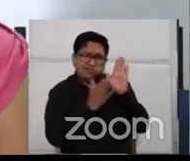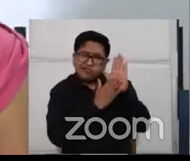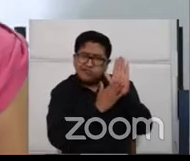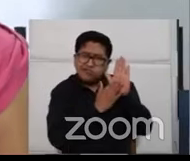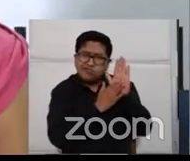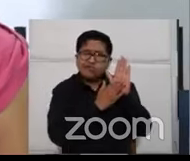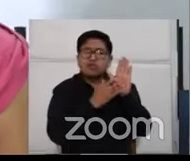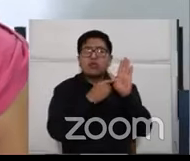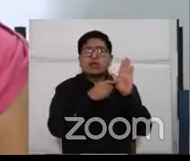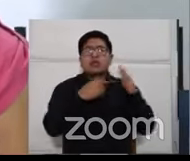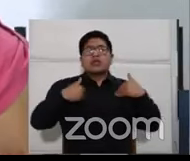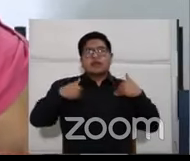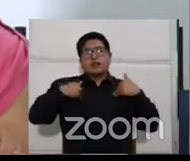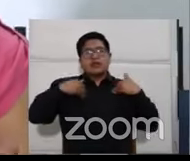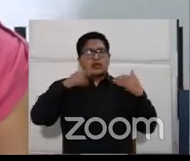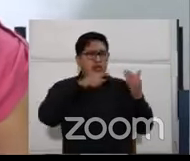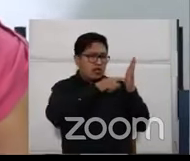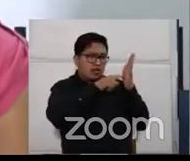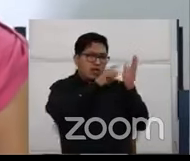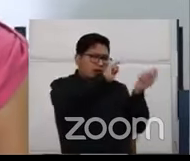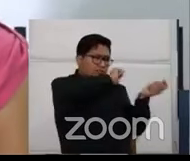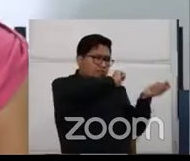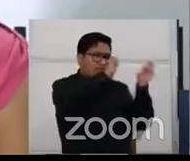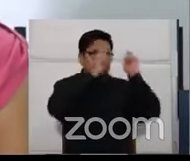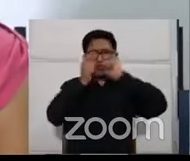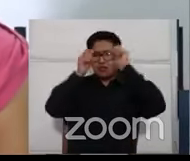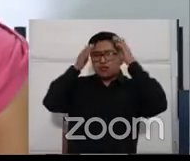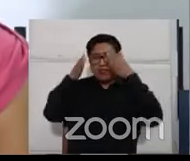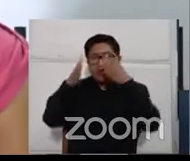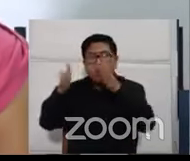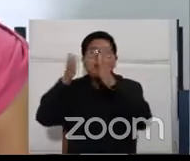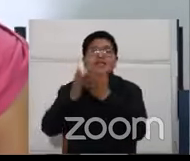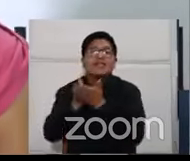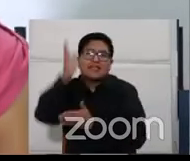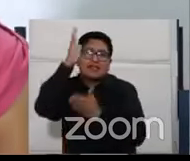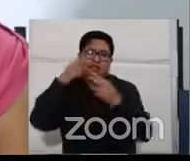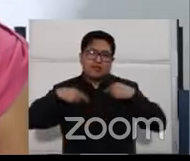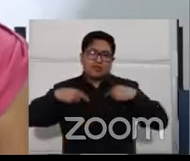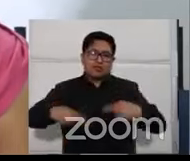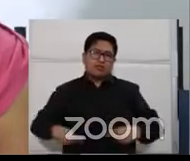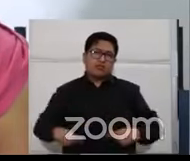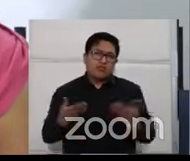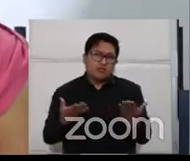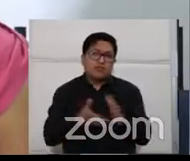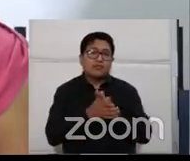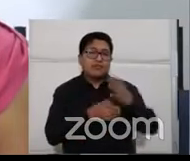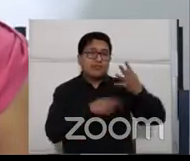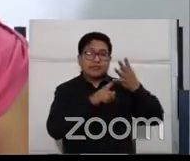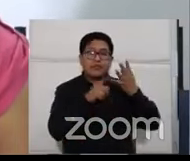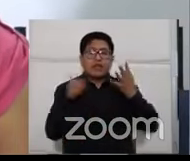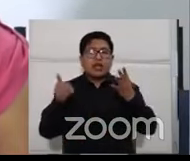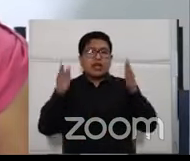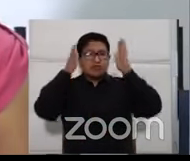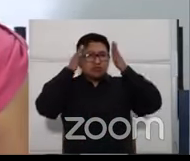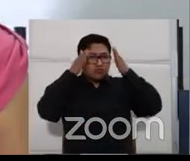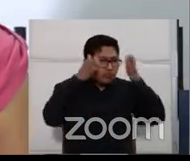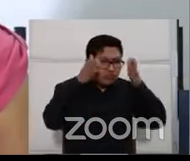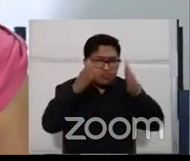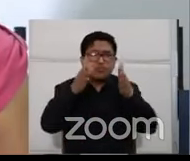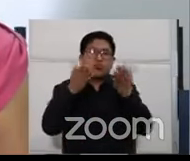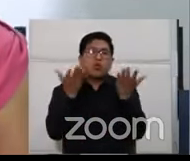enfoque de derechos humanos muy amplio con una enfoque de protec de protección y garantías sobre estos